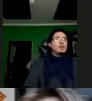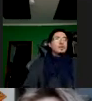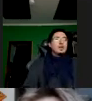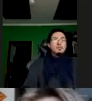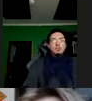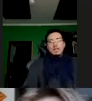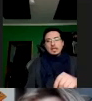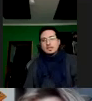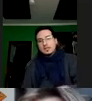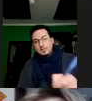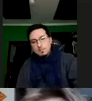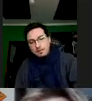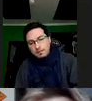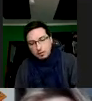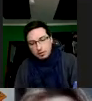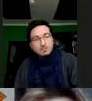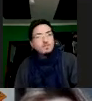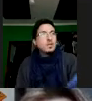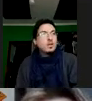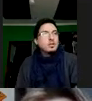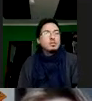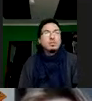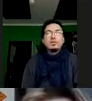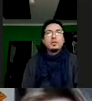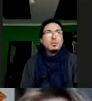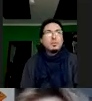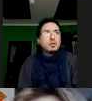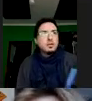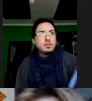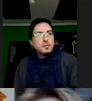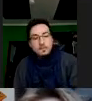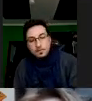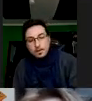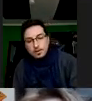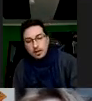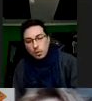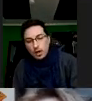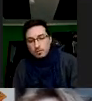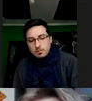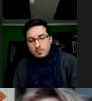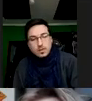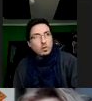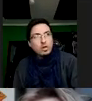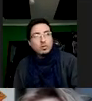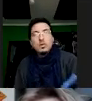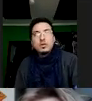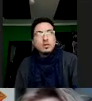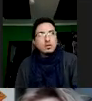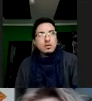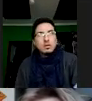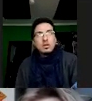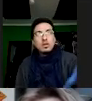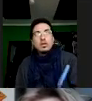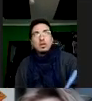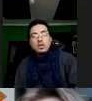Súper, bien, Matías. Perfecto. Súper buena tu respuesta, estimado. Tal cual. Tal cual como usted lo